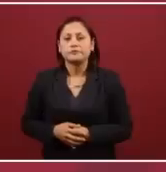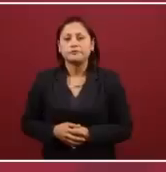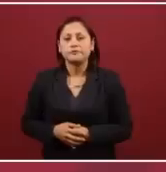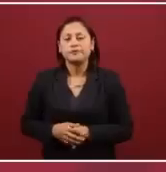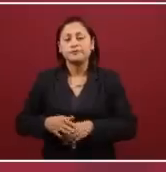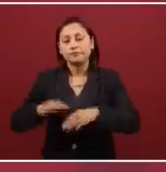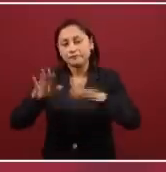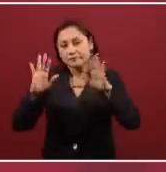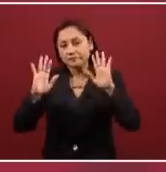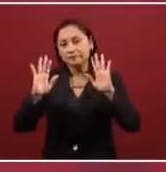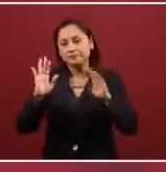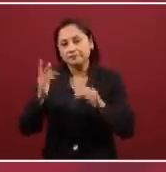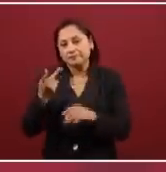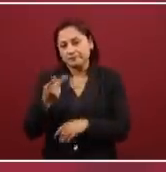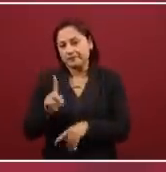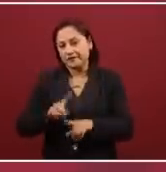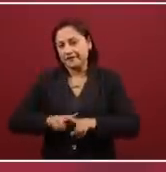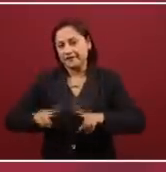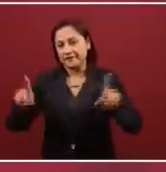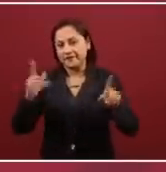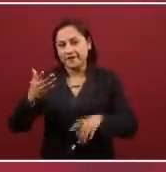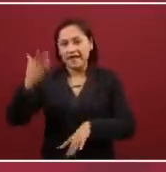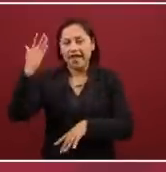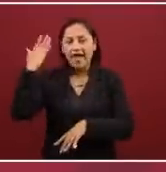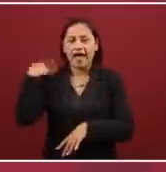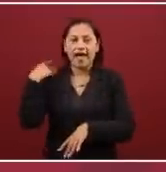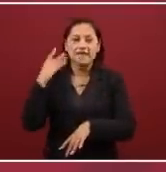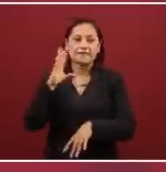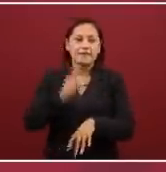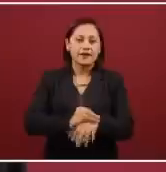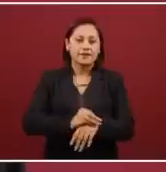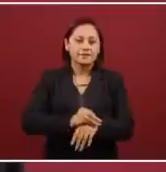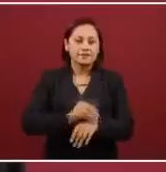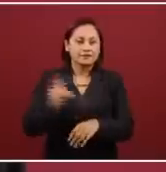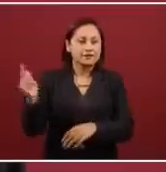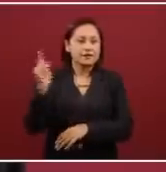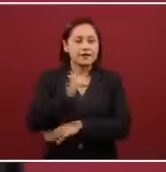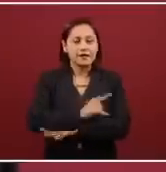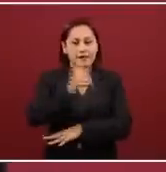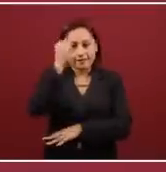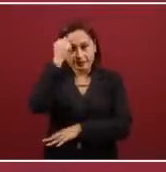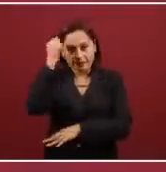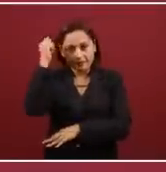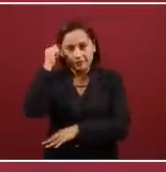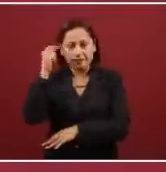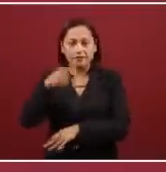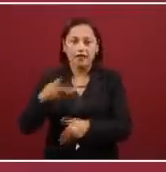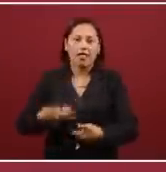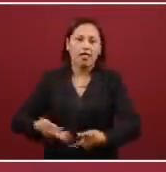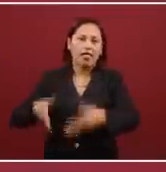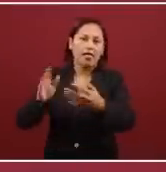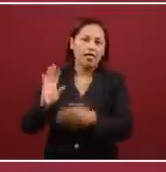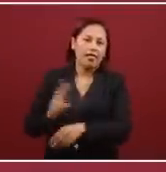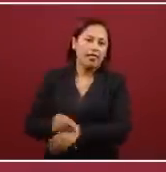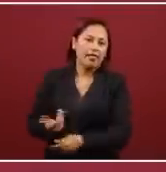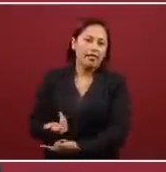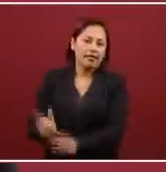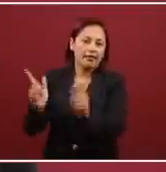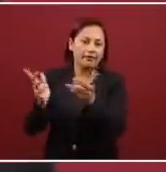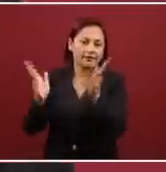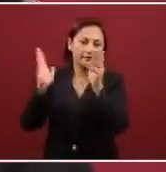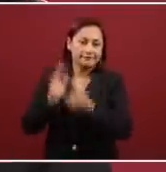aeropuerto en el lago de Texcoco, no tuvieron problemas, fue fast track, o sea, ahí